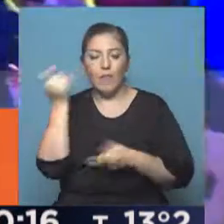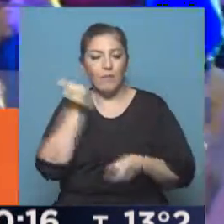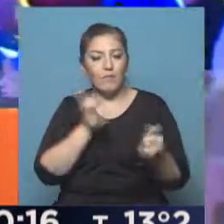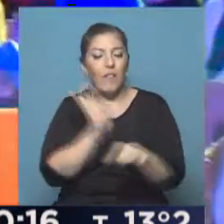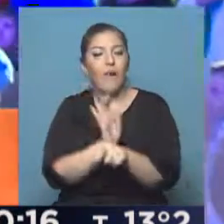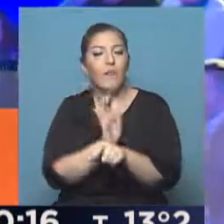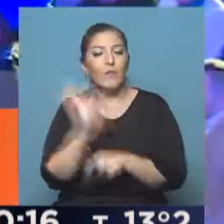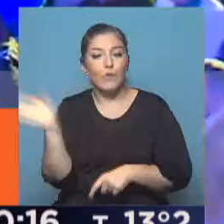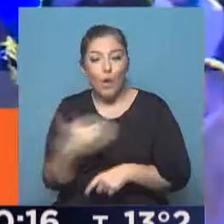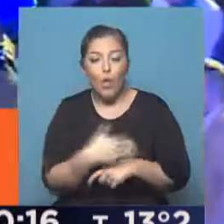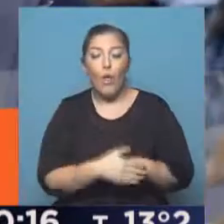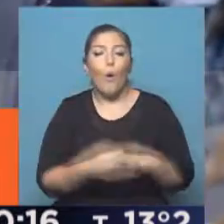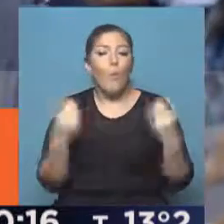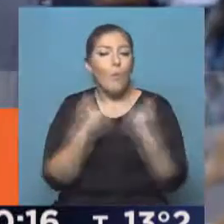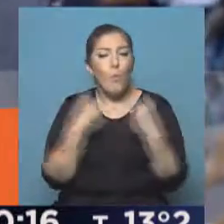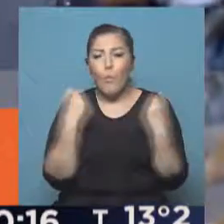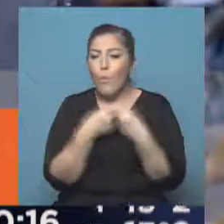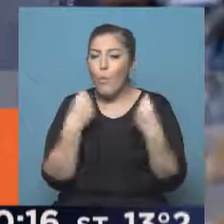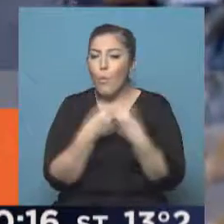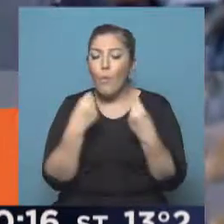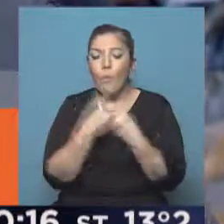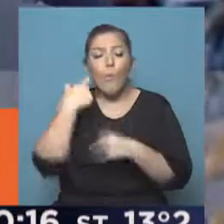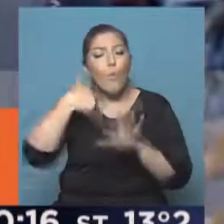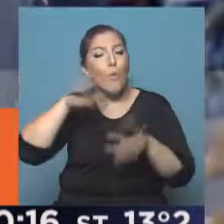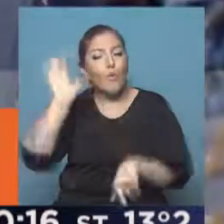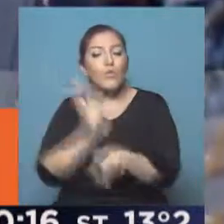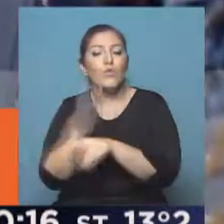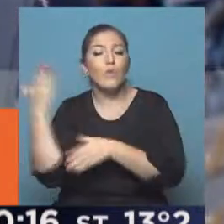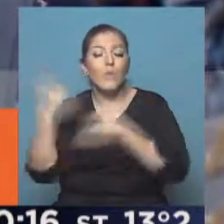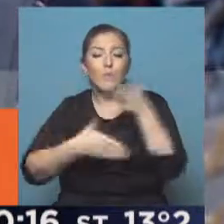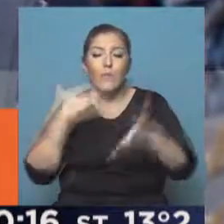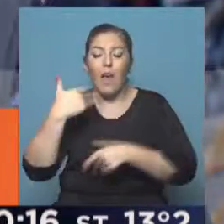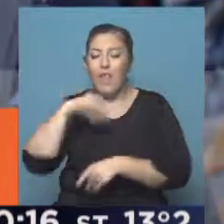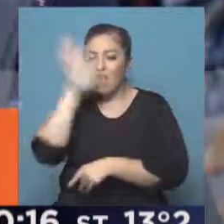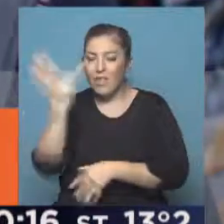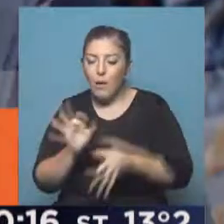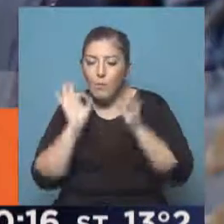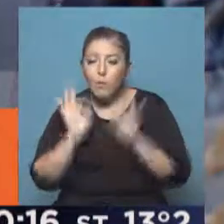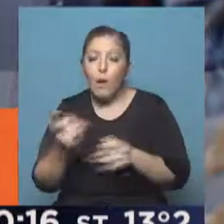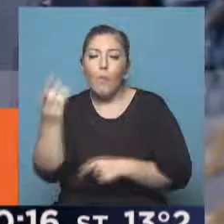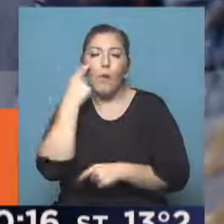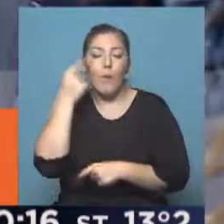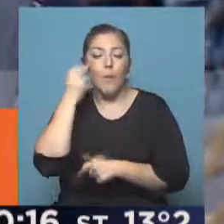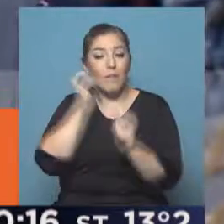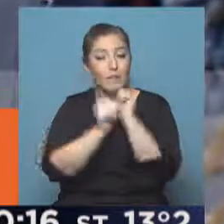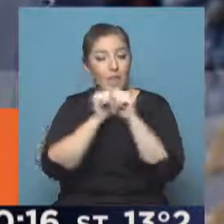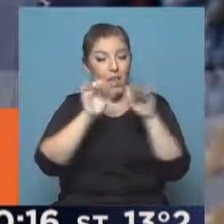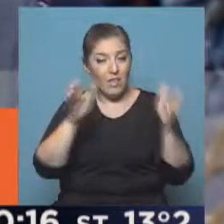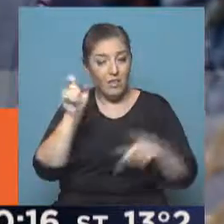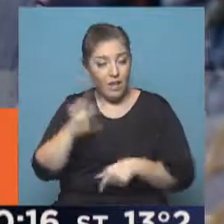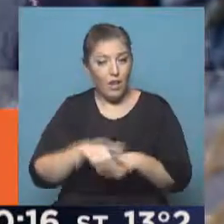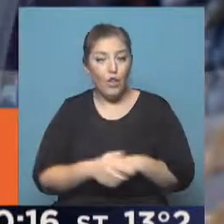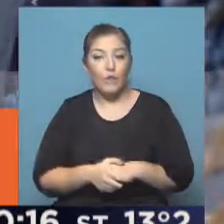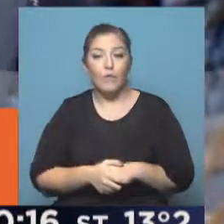estos bailes, cientos y cientos de adultos mayores llegan desde toda la República Argentina para vivir en este histórico escenario de